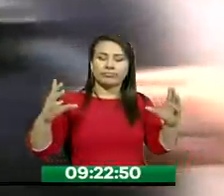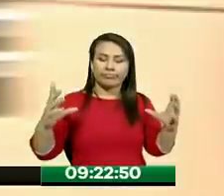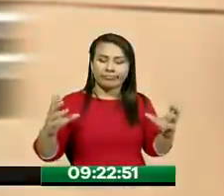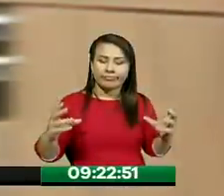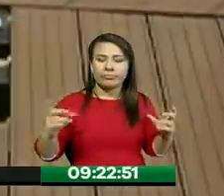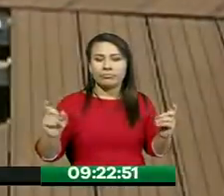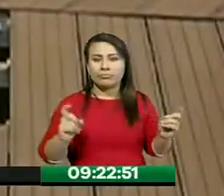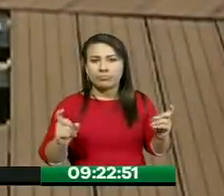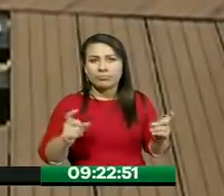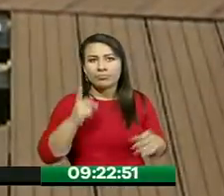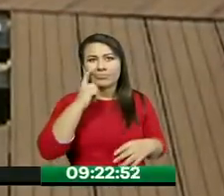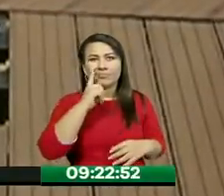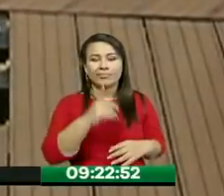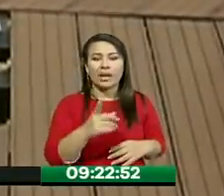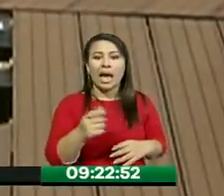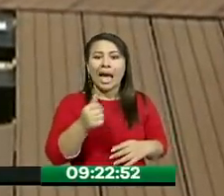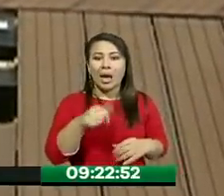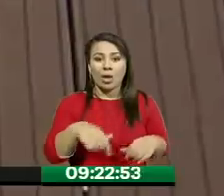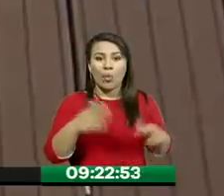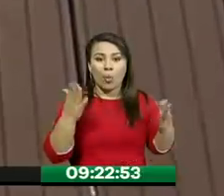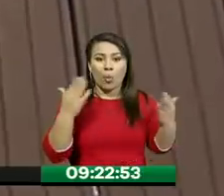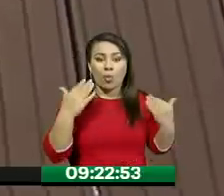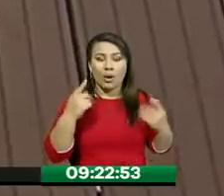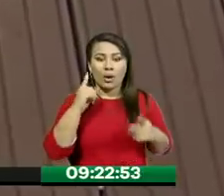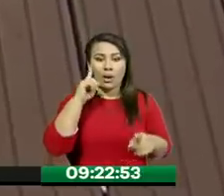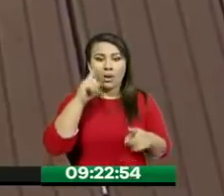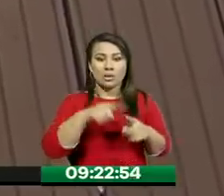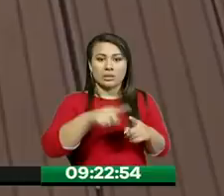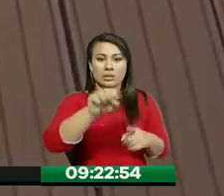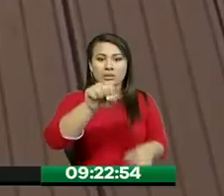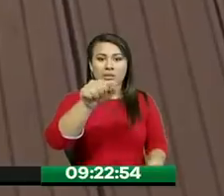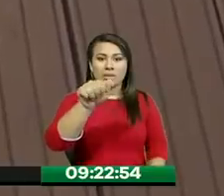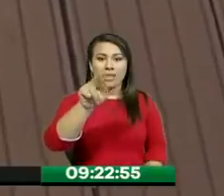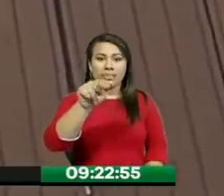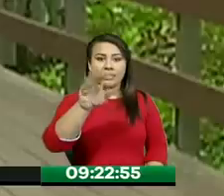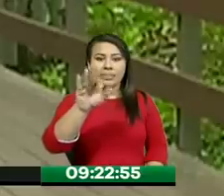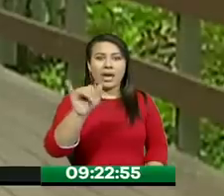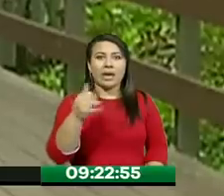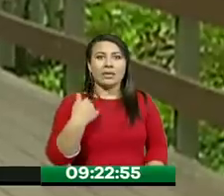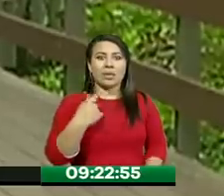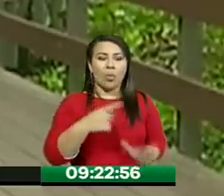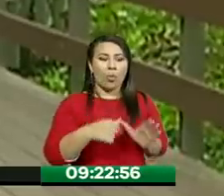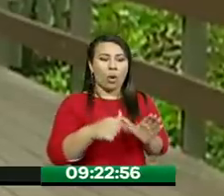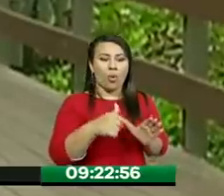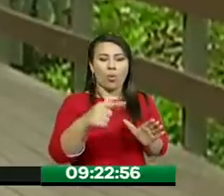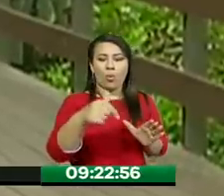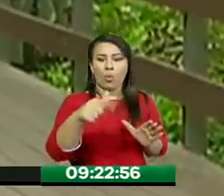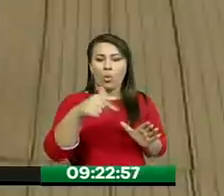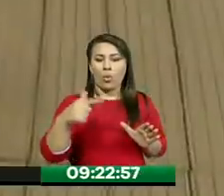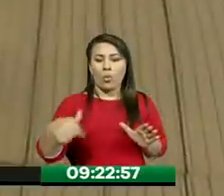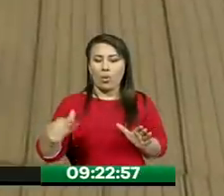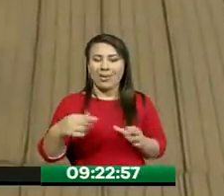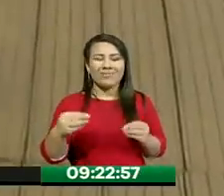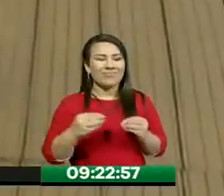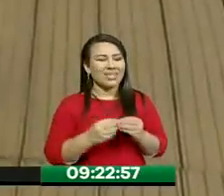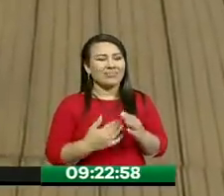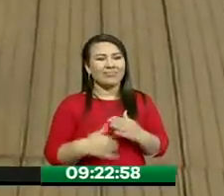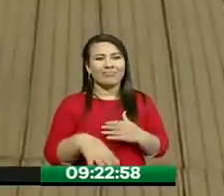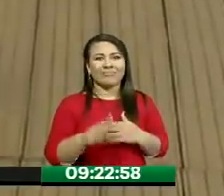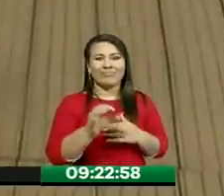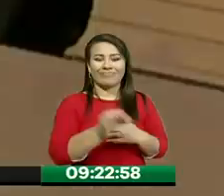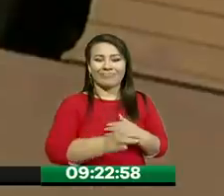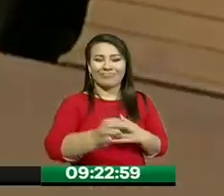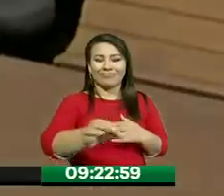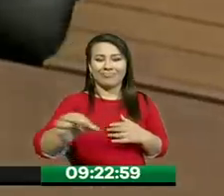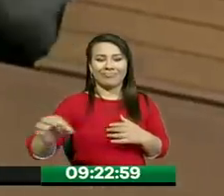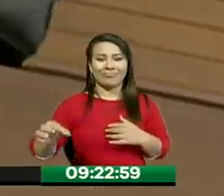dólares de lo que presumiblemente costaría el alcaloide llegando a comercializarlo. El valor aproximado de lo que es la sustancia de la marihuana, tenemos